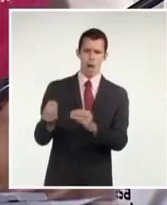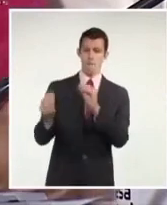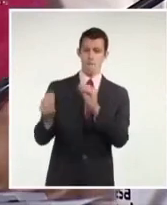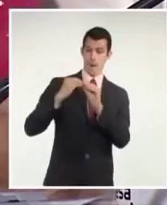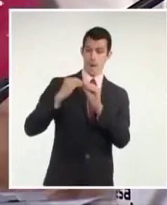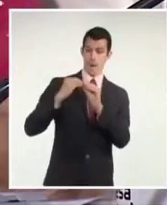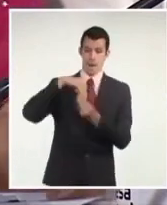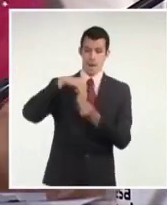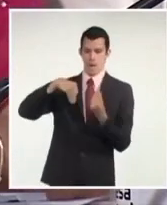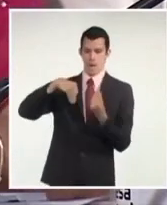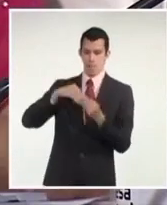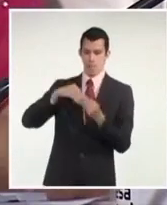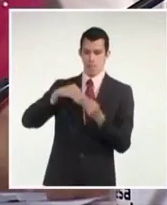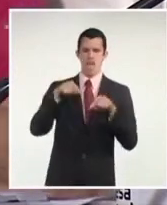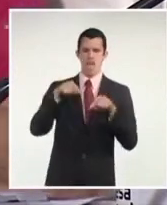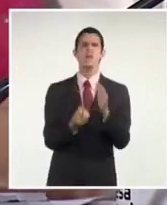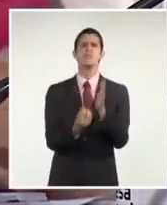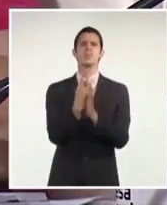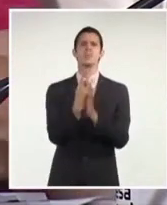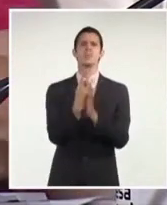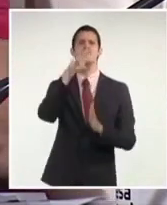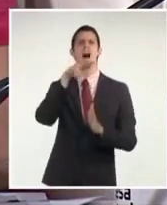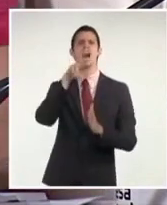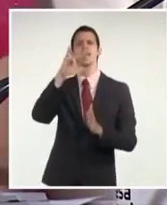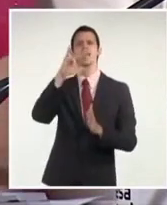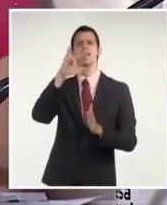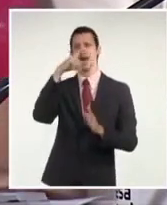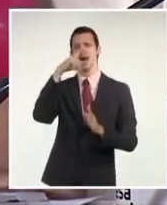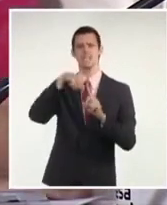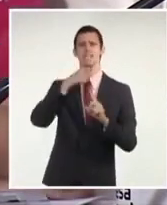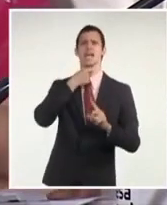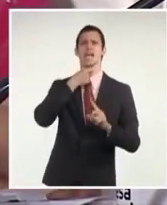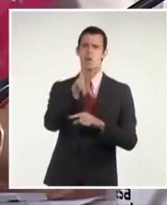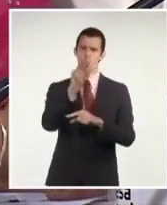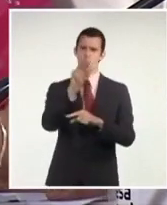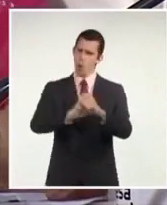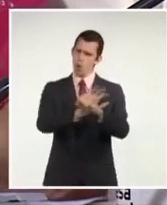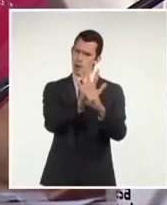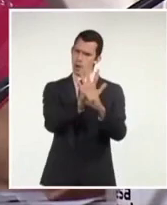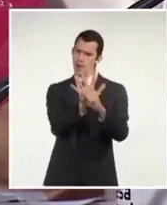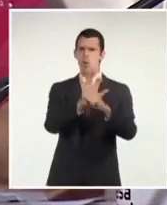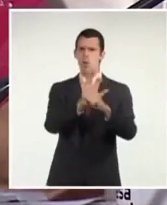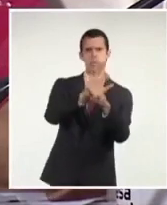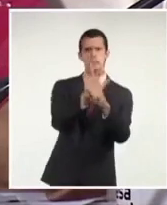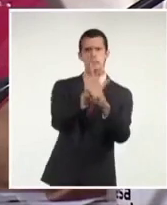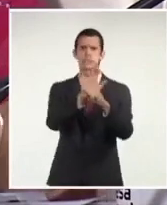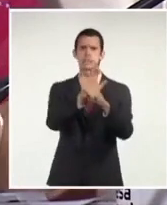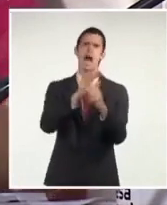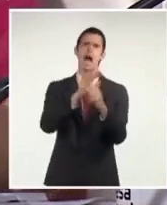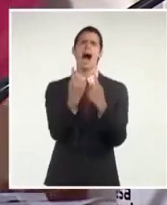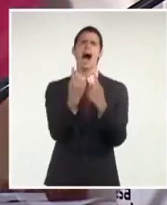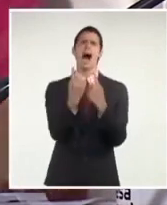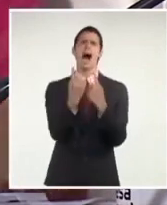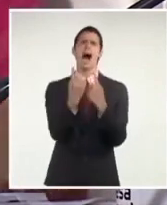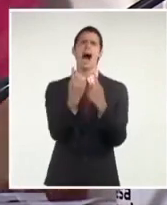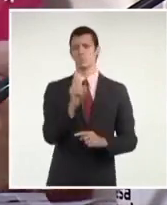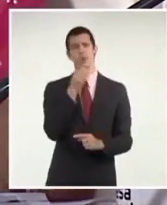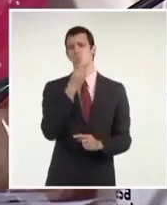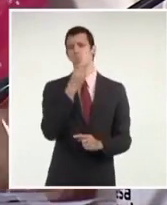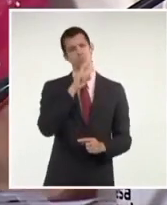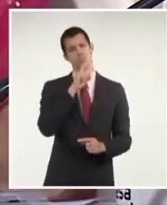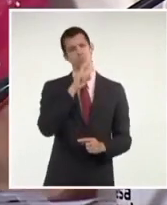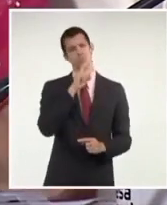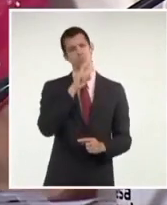las muestras, pero no necesariamente en el país que se notifica, porque quizás tiene acceso a otros estudios, etcétera, etcétera, es que el origen fue